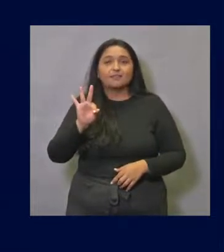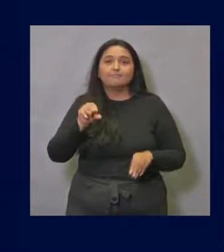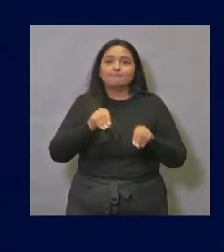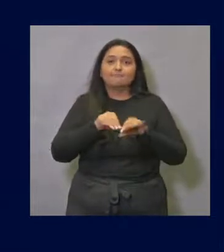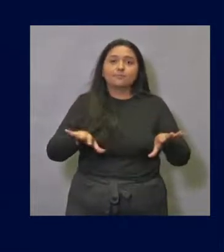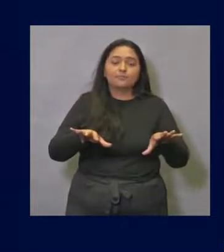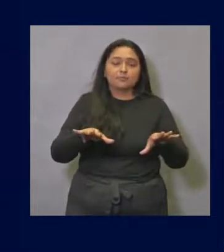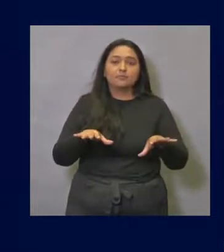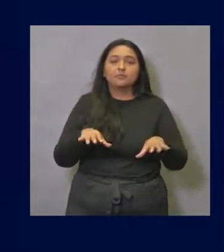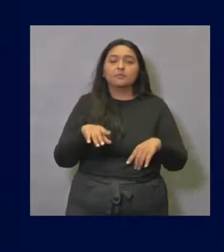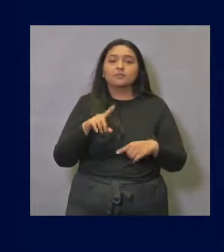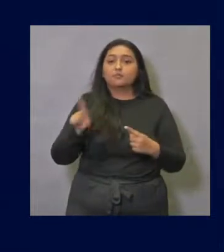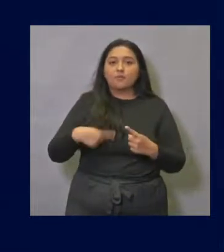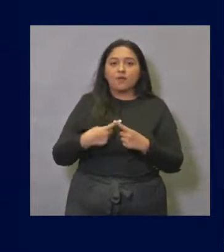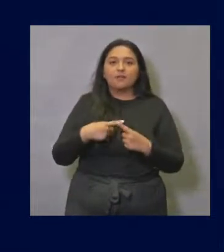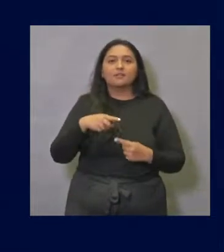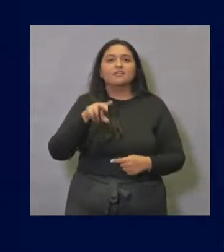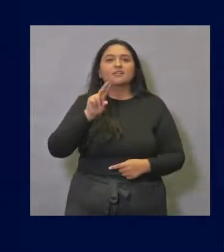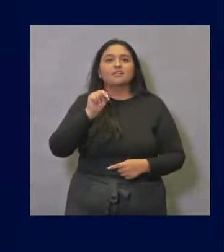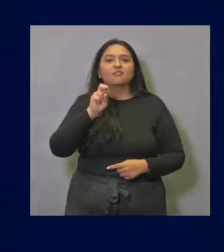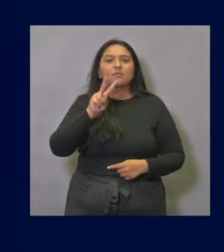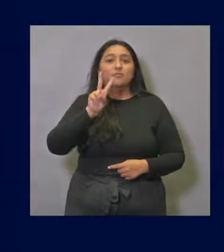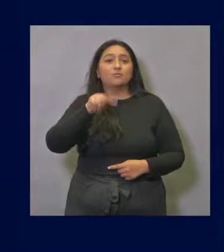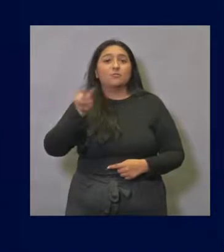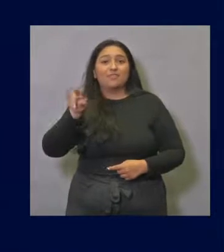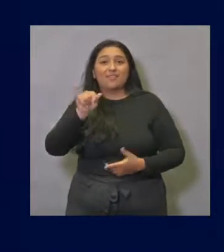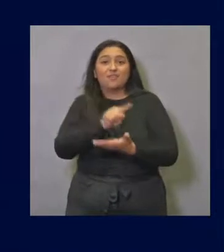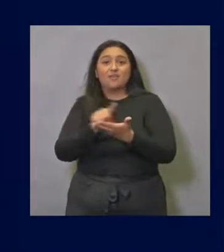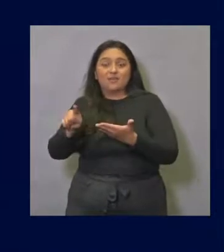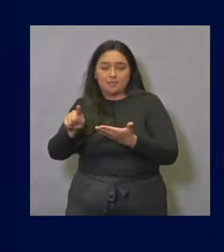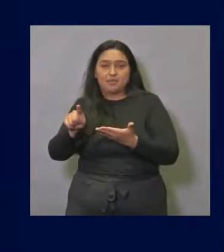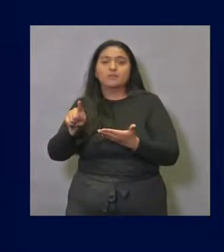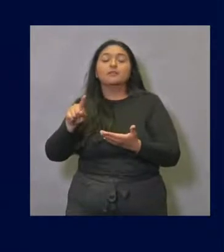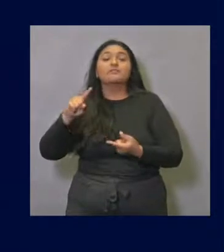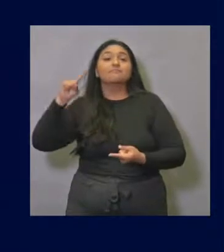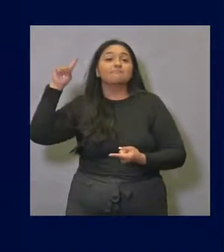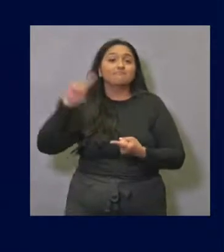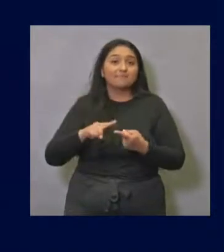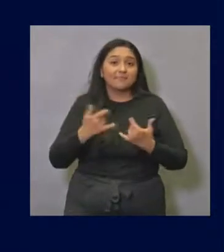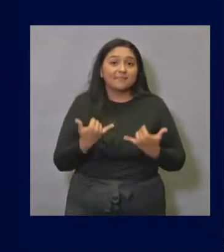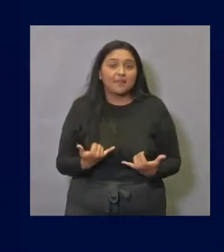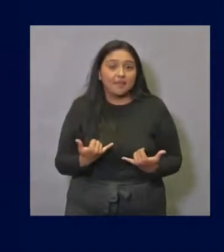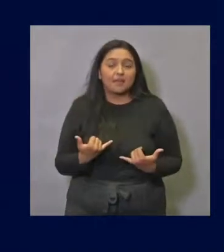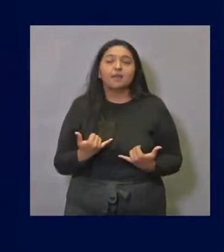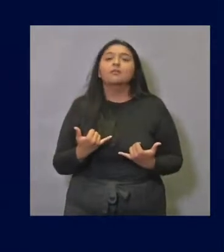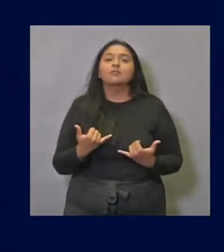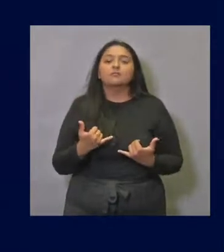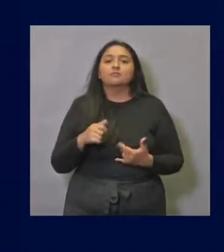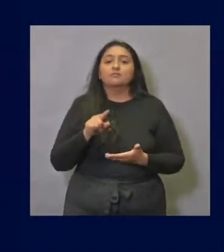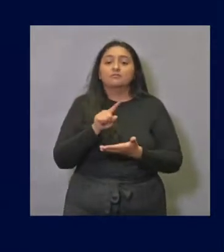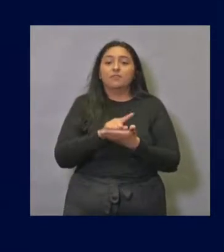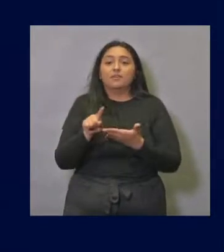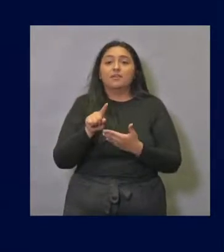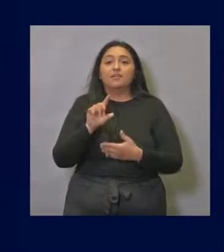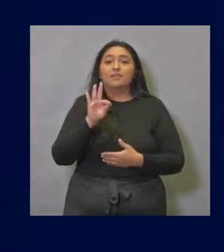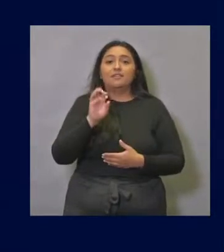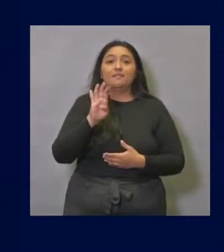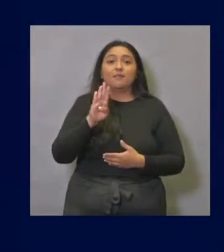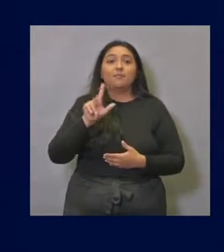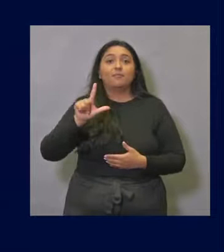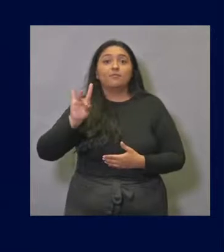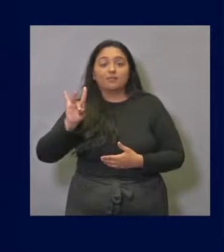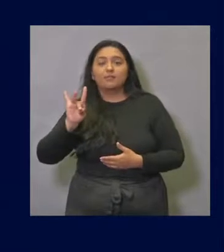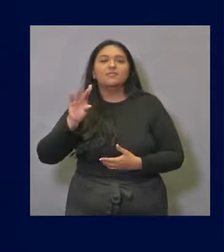la semana del 22 de noviembre, antes de finalmente disminuir a 6 brotes la semana de febrero